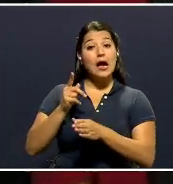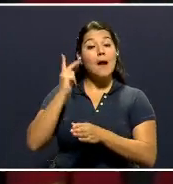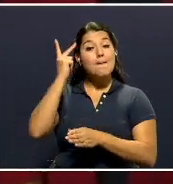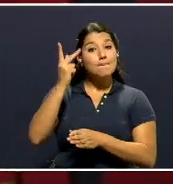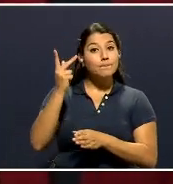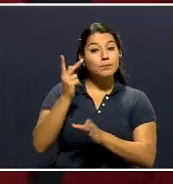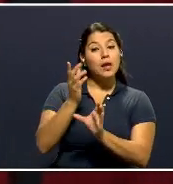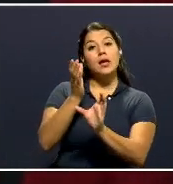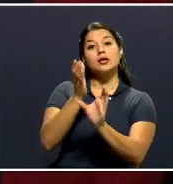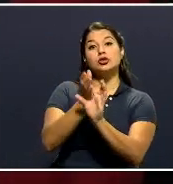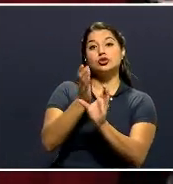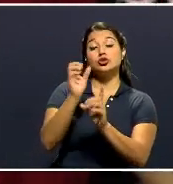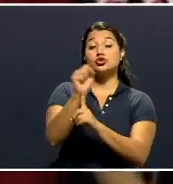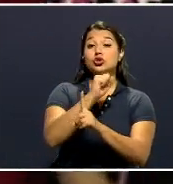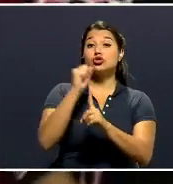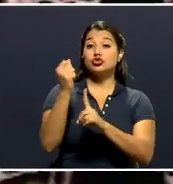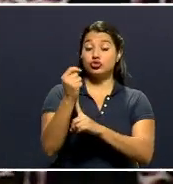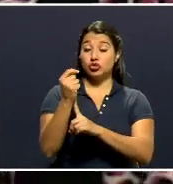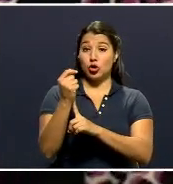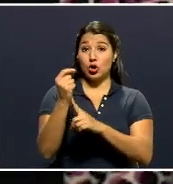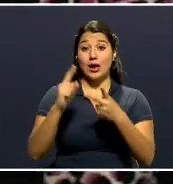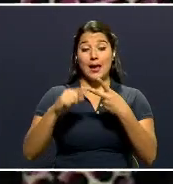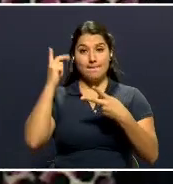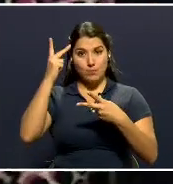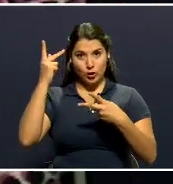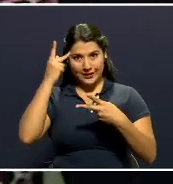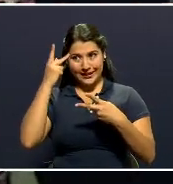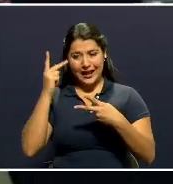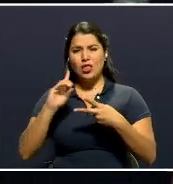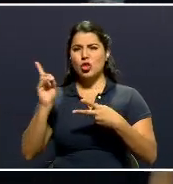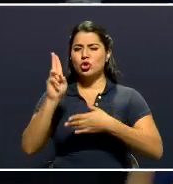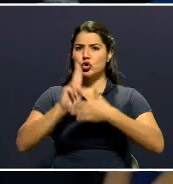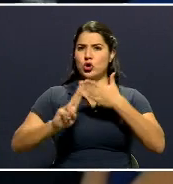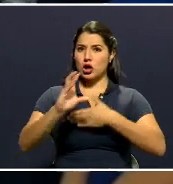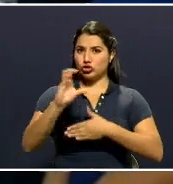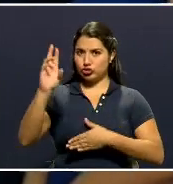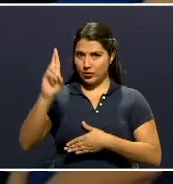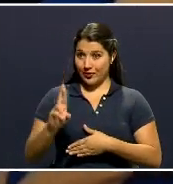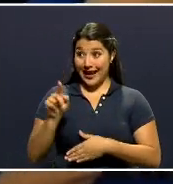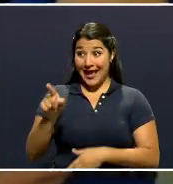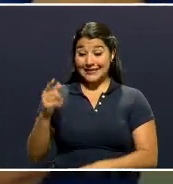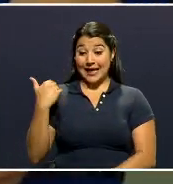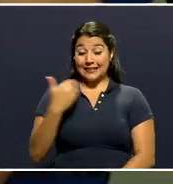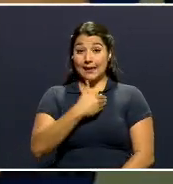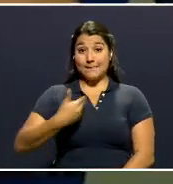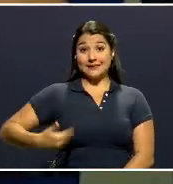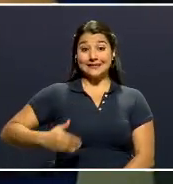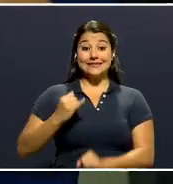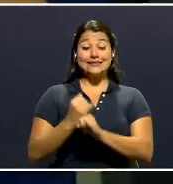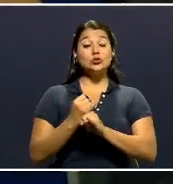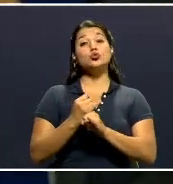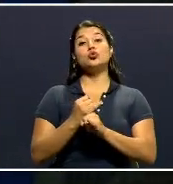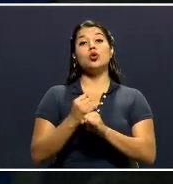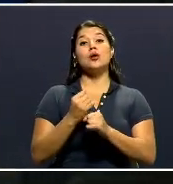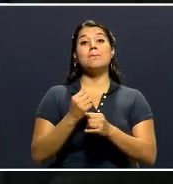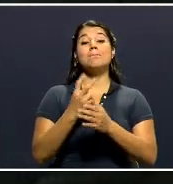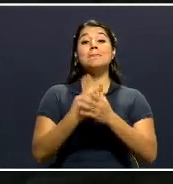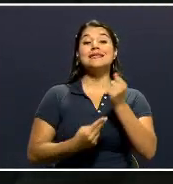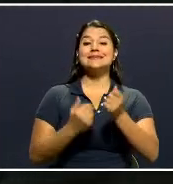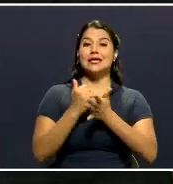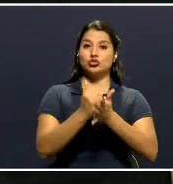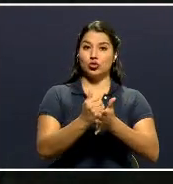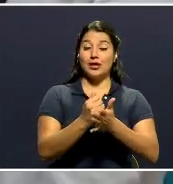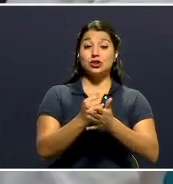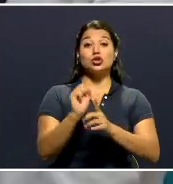graduó como máster en Sociología de la Universidad de Costa Rica. Fue presidenta del Instituto Mixto de Ayuda Social durante la administración de